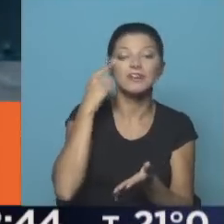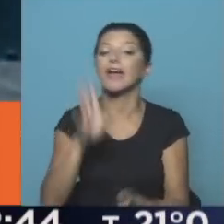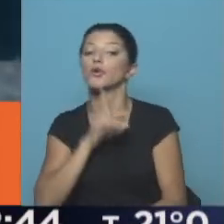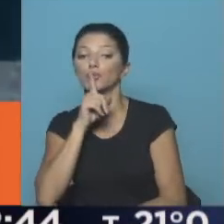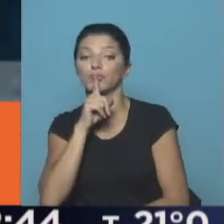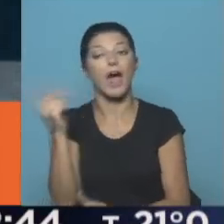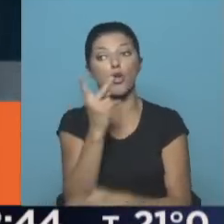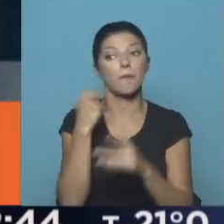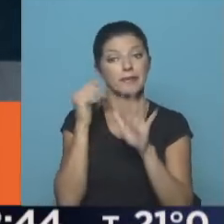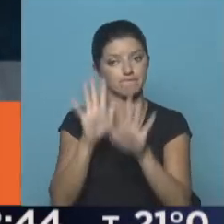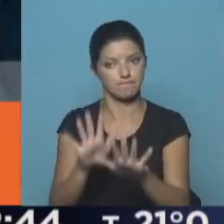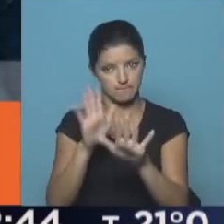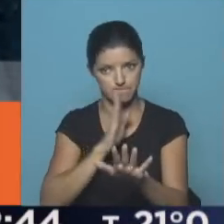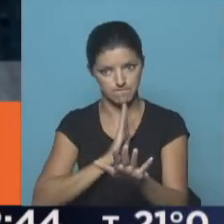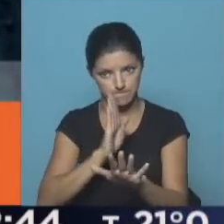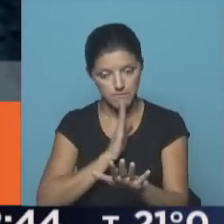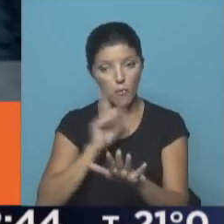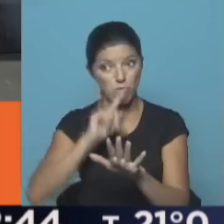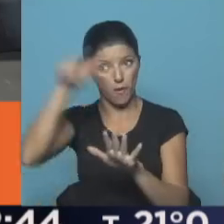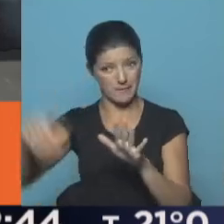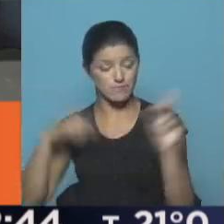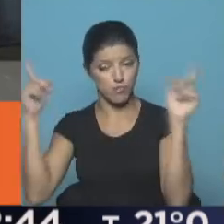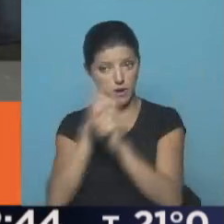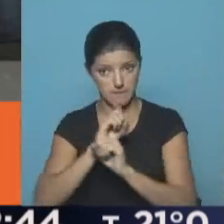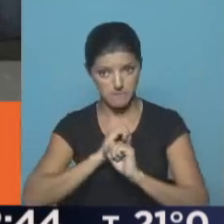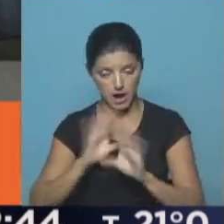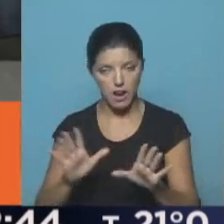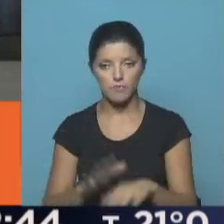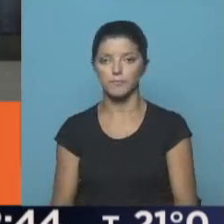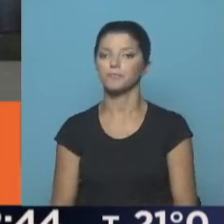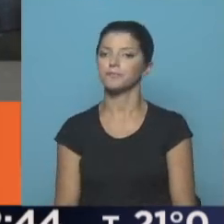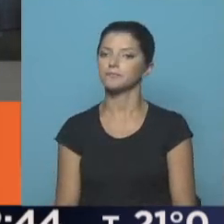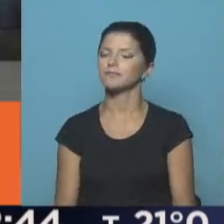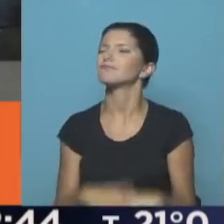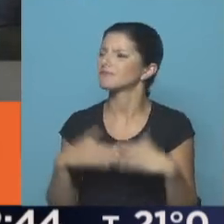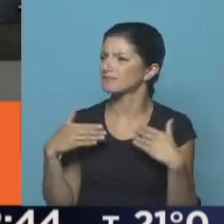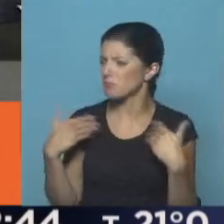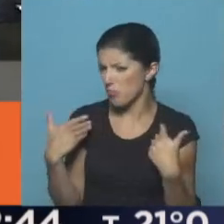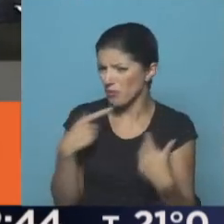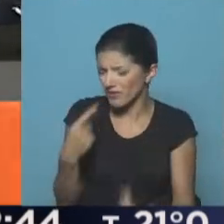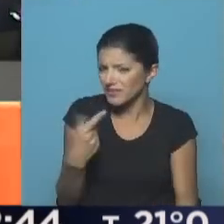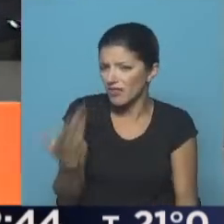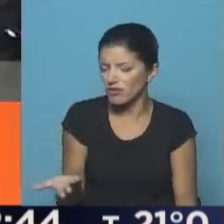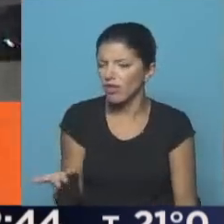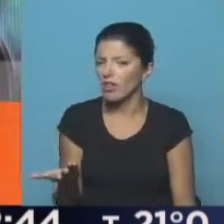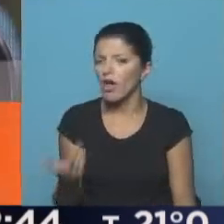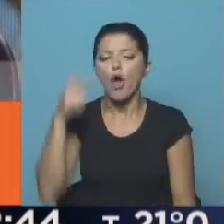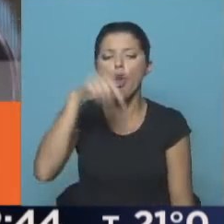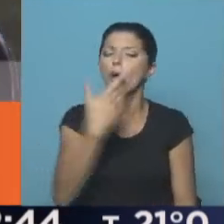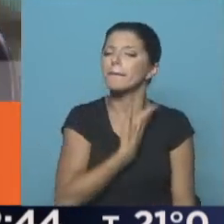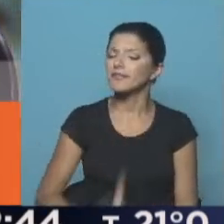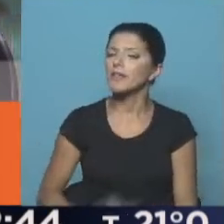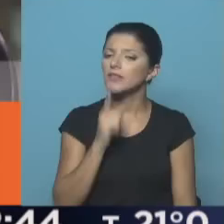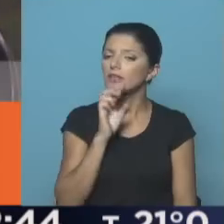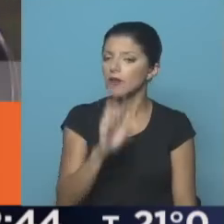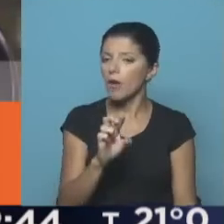partes por los riesgos que implica esto, seguramente. Ahora, Jorge, uno podría entonces decir que lo que está haciendo Trump en este momento es de